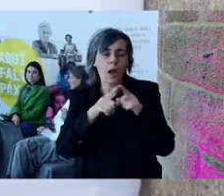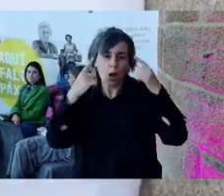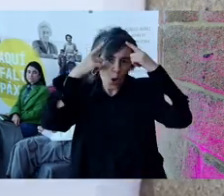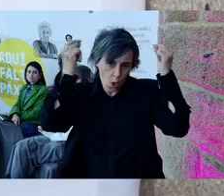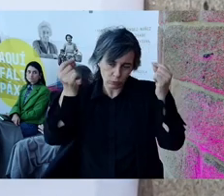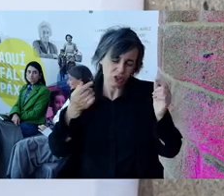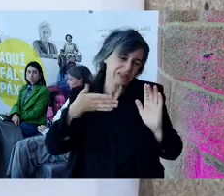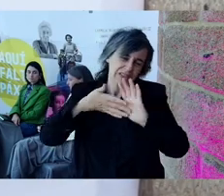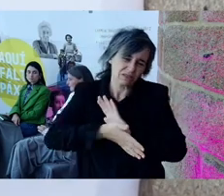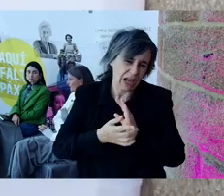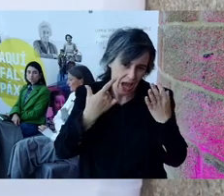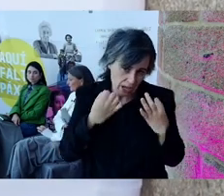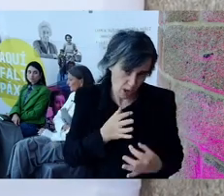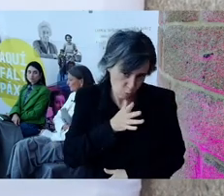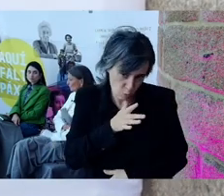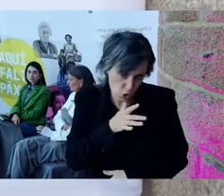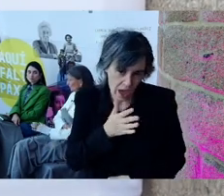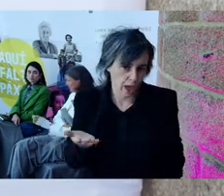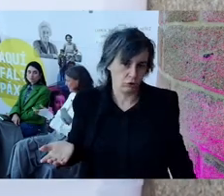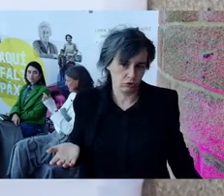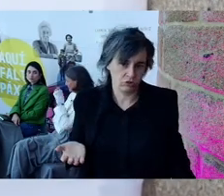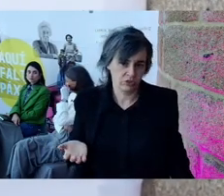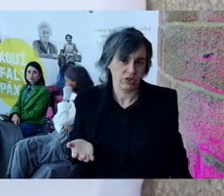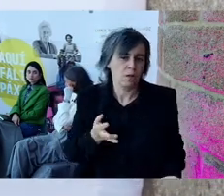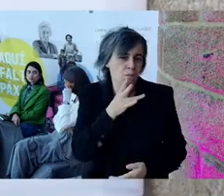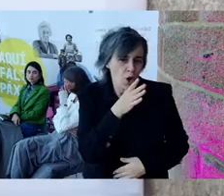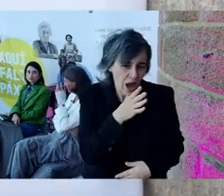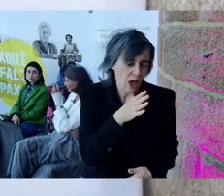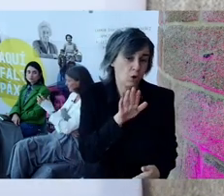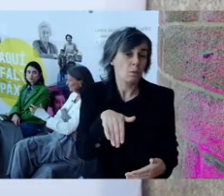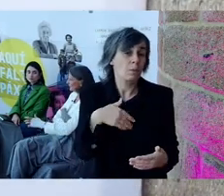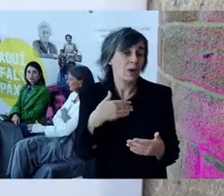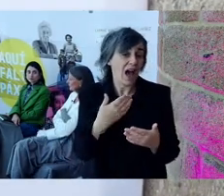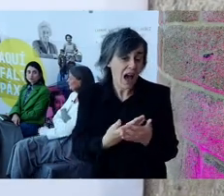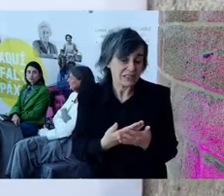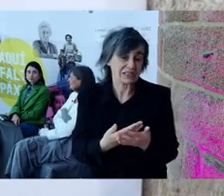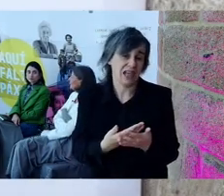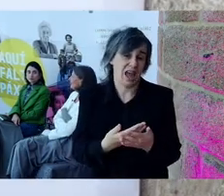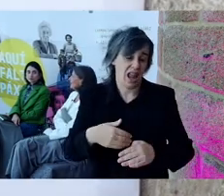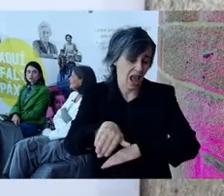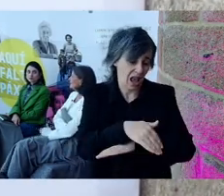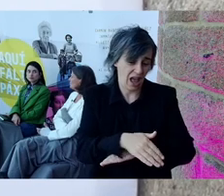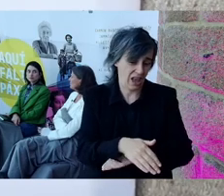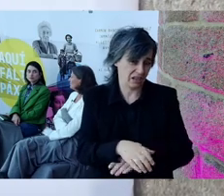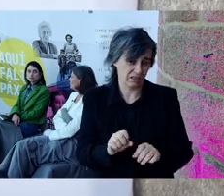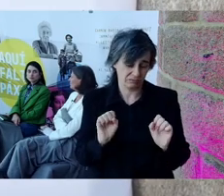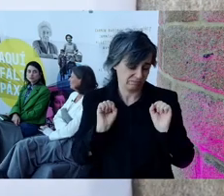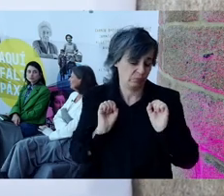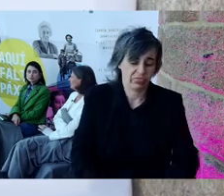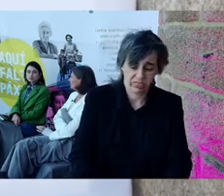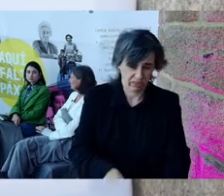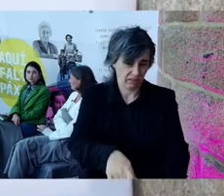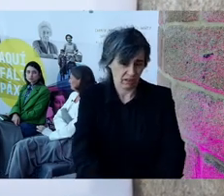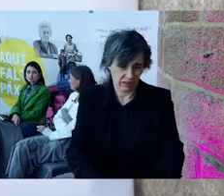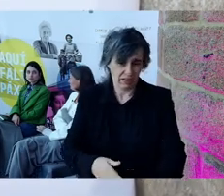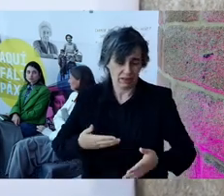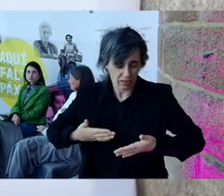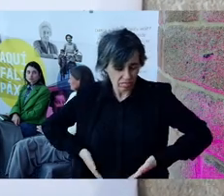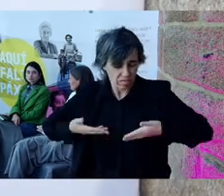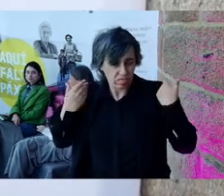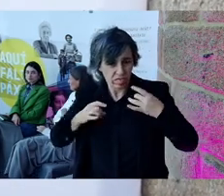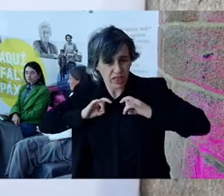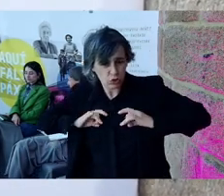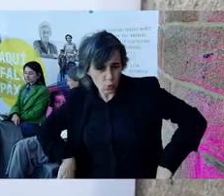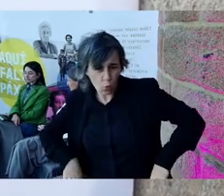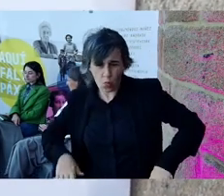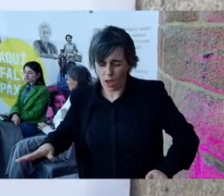la raptaron como lobos, o sea, la violaron. Y la dejaron en la calle, golpeada, de una pedrada le abrieron la cara, golpeada, y desnuda de